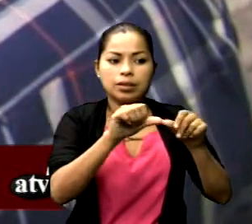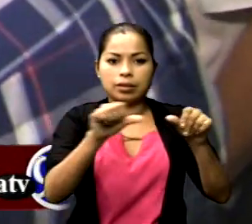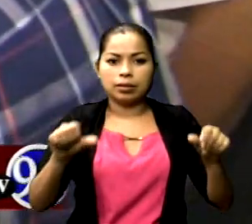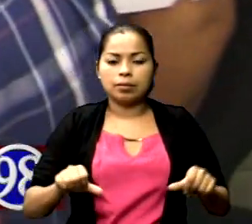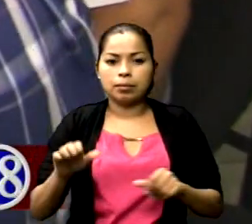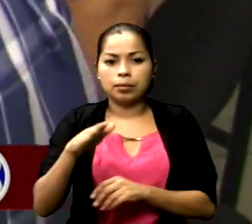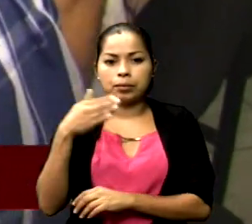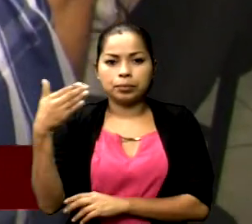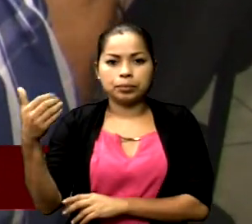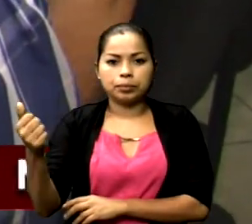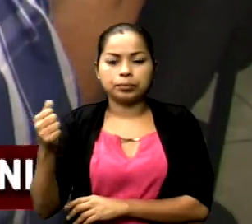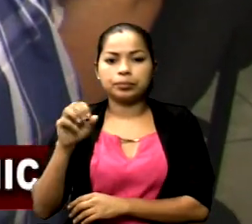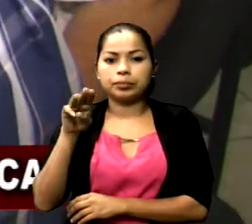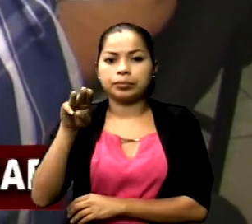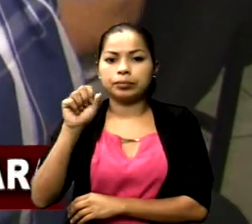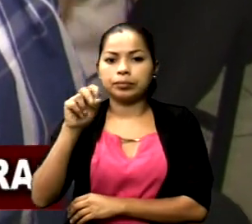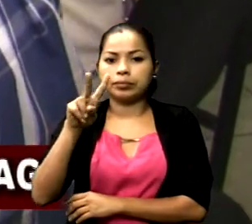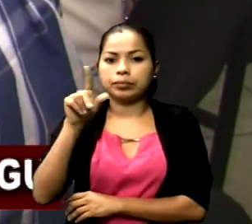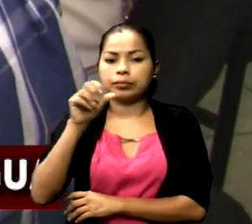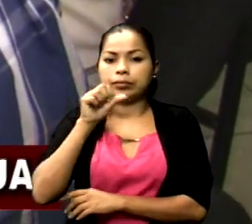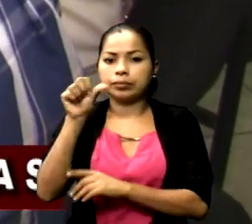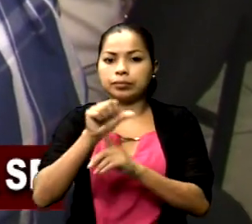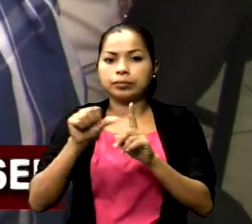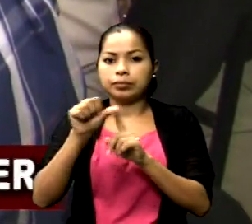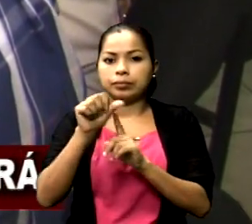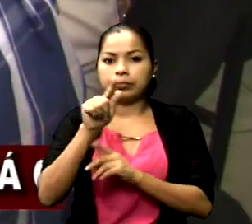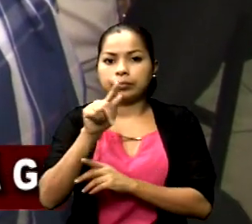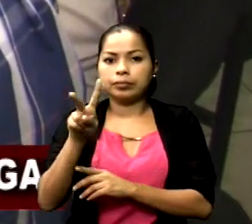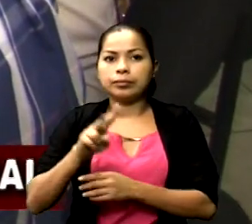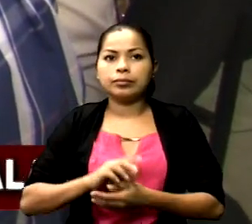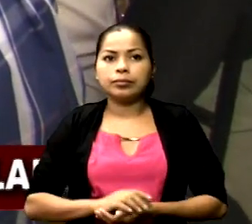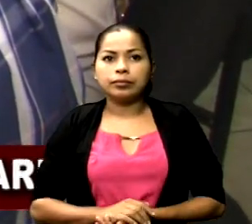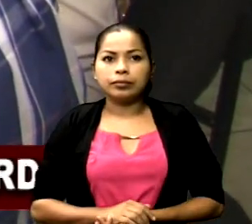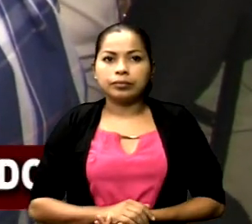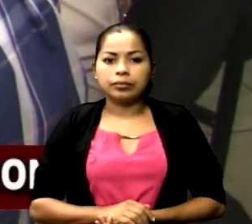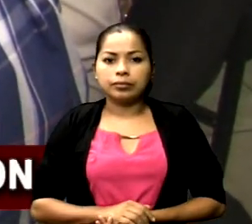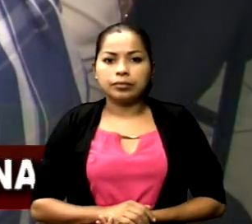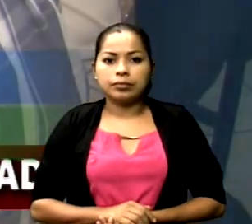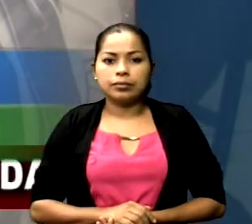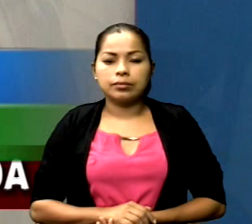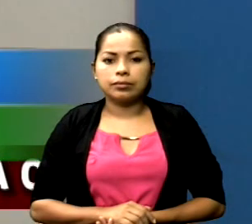entre otros. Marvil Estrada, Noticias Asamblea TV.